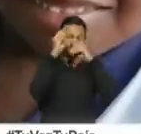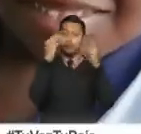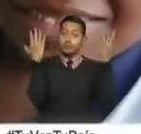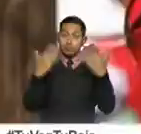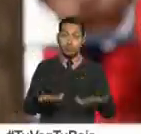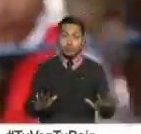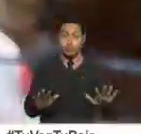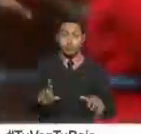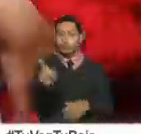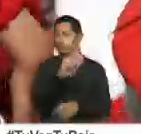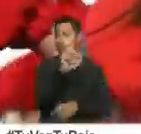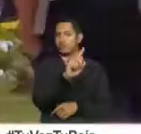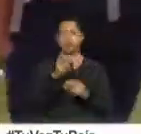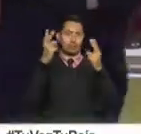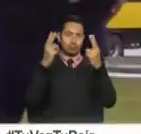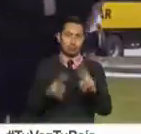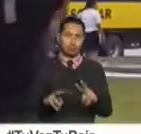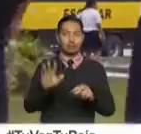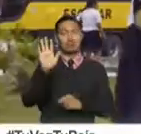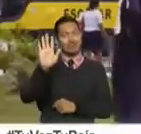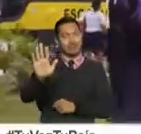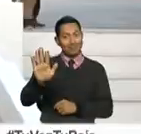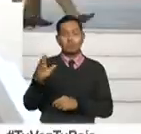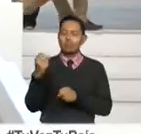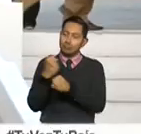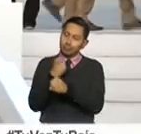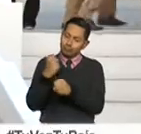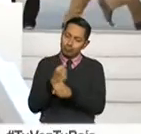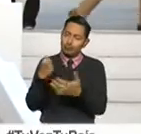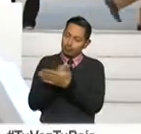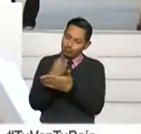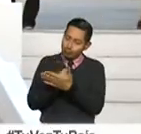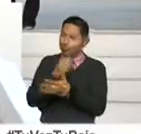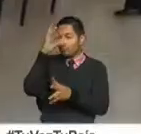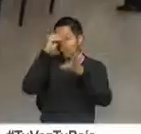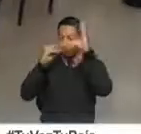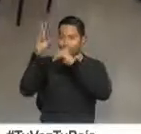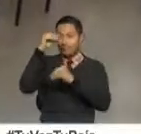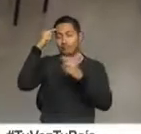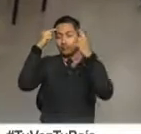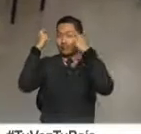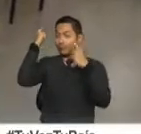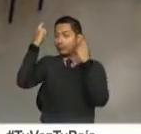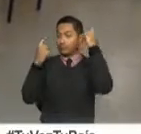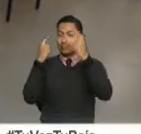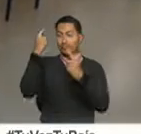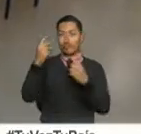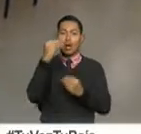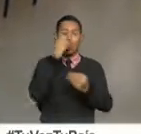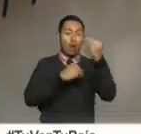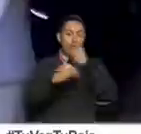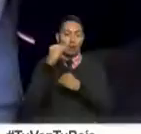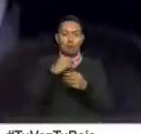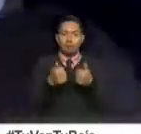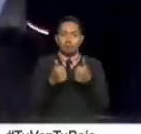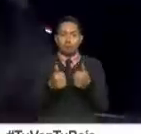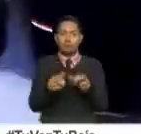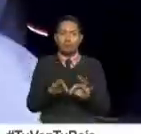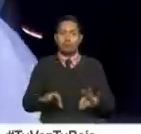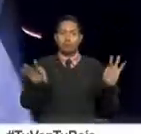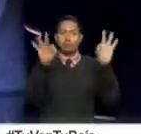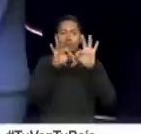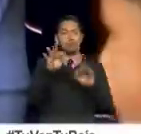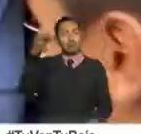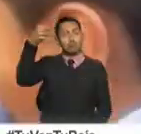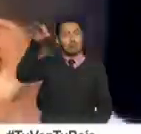Por el mismo hecho de que la época de clases implique esfuerzo físico y mental, los chicos deben estar bien alimentados. Cuando llega la hora